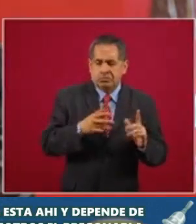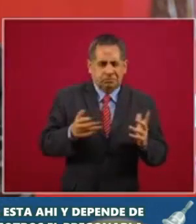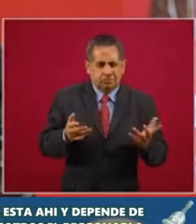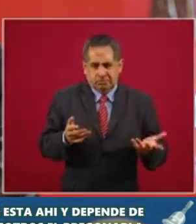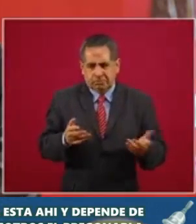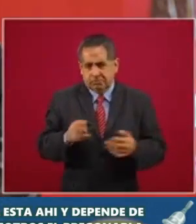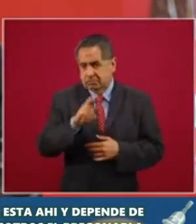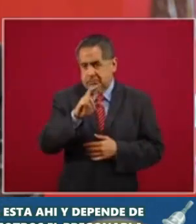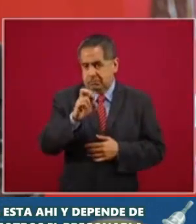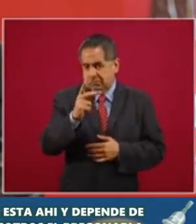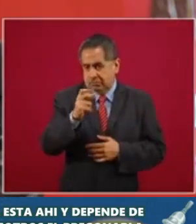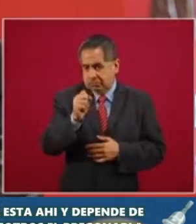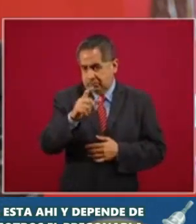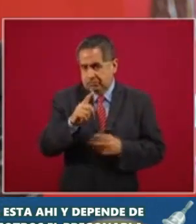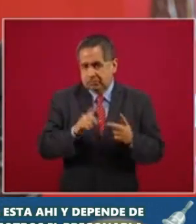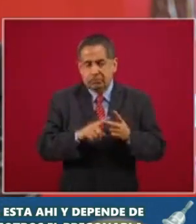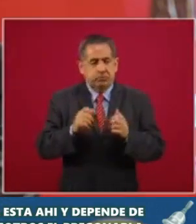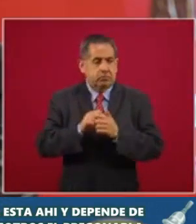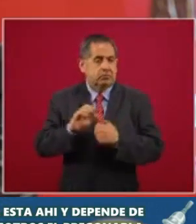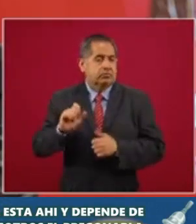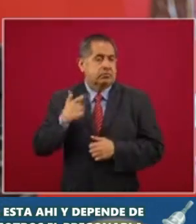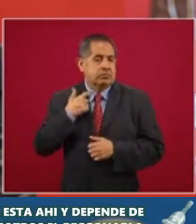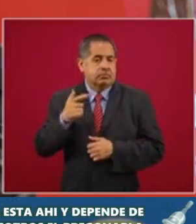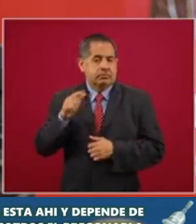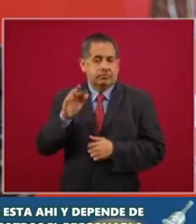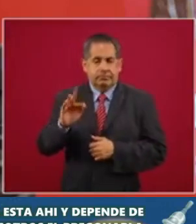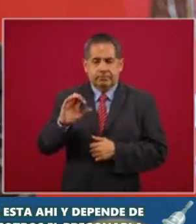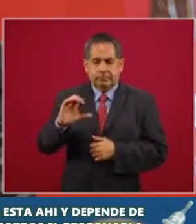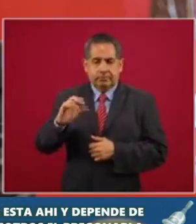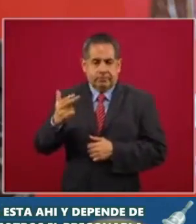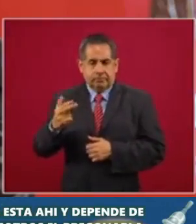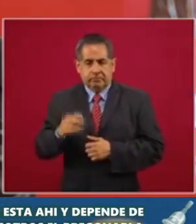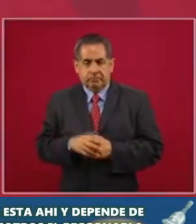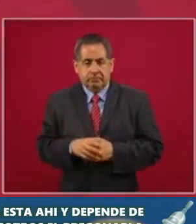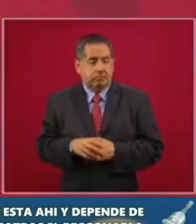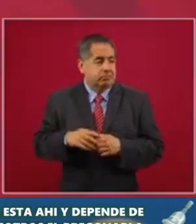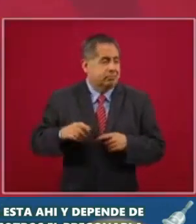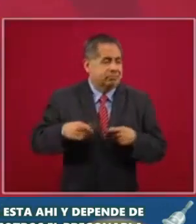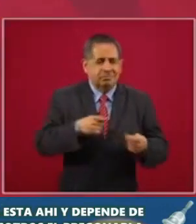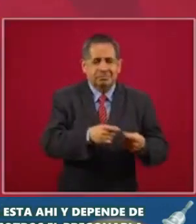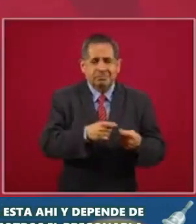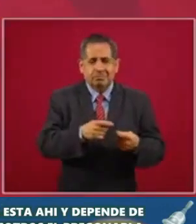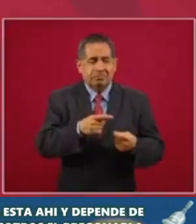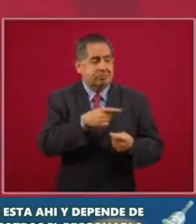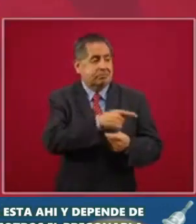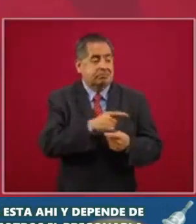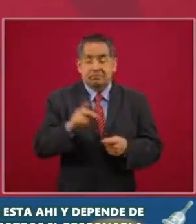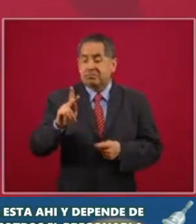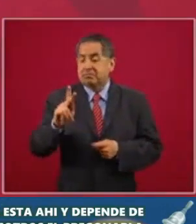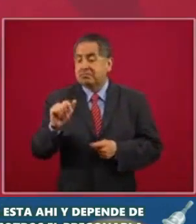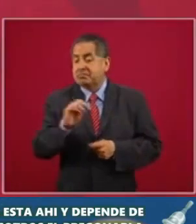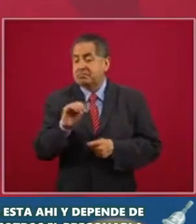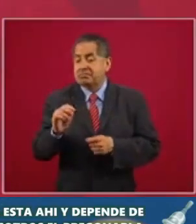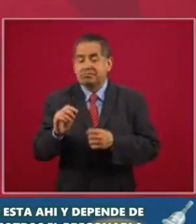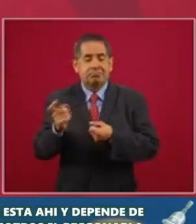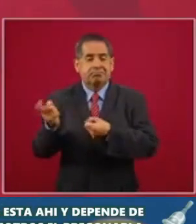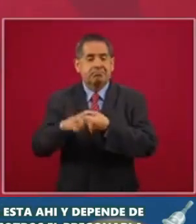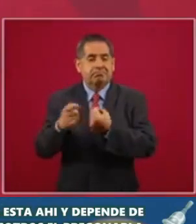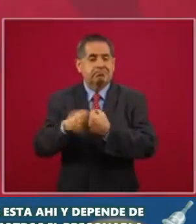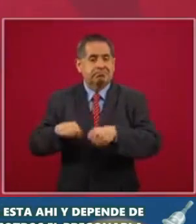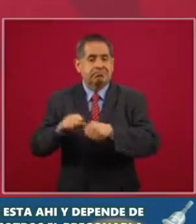Repsol con Calderón bueno, se les vendieron acciones hasta de Pemex a Repsol